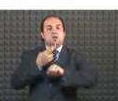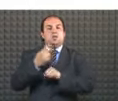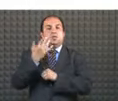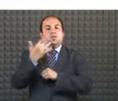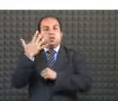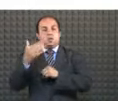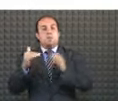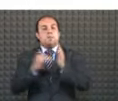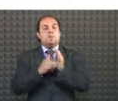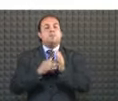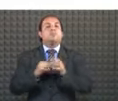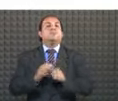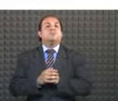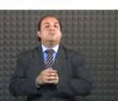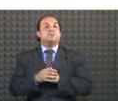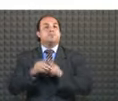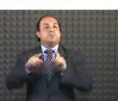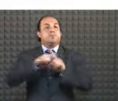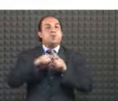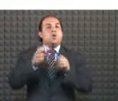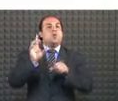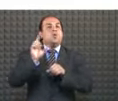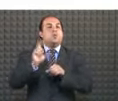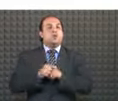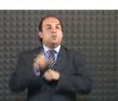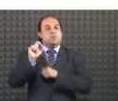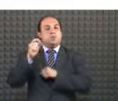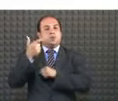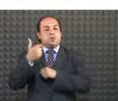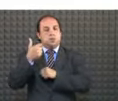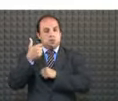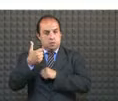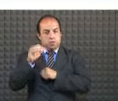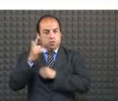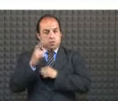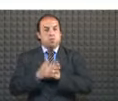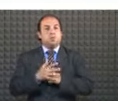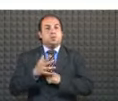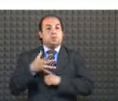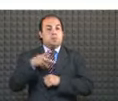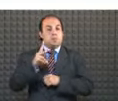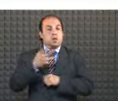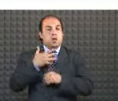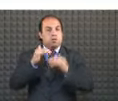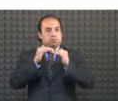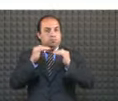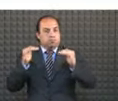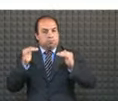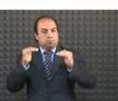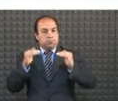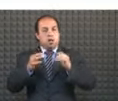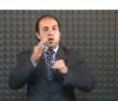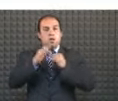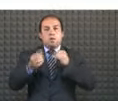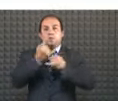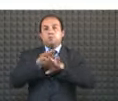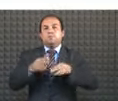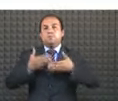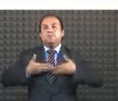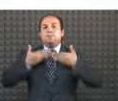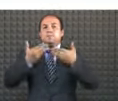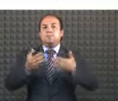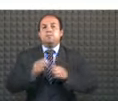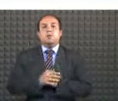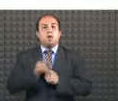positivos. Esto todavía se puede ajustar un poco, pero la tendencia a la baja creemos que ya es confiable, derivado de que el último dato confiable lo